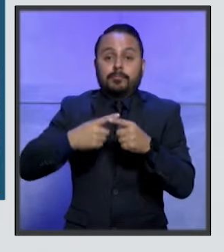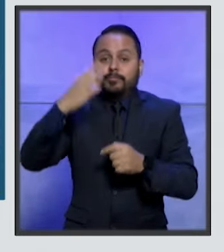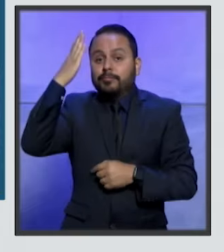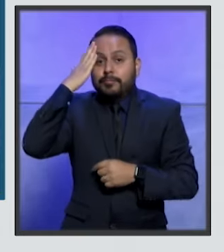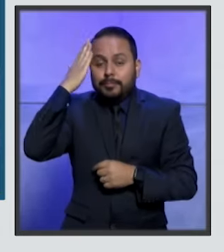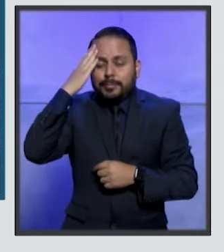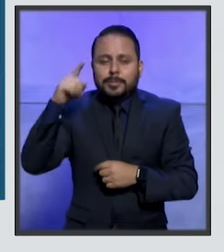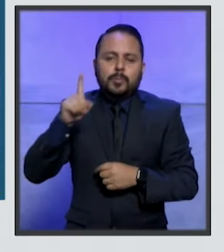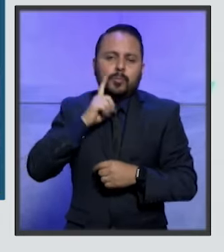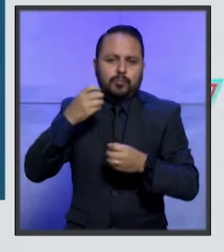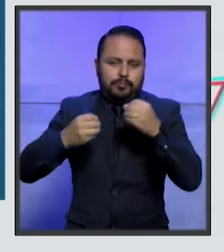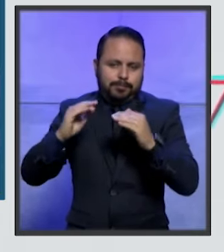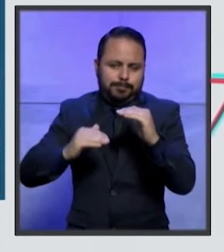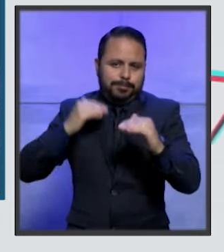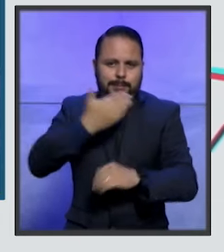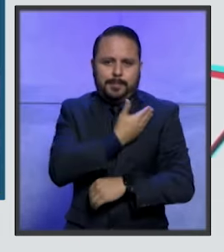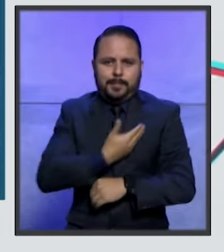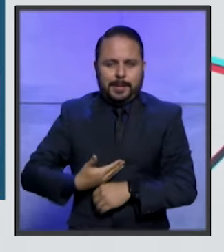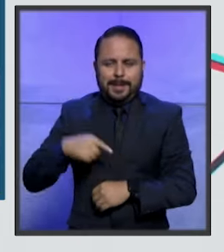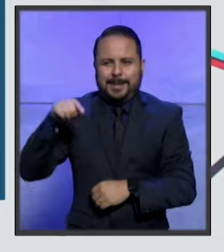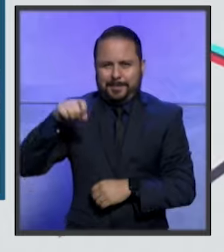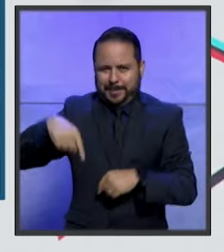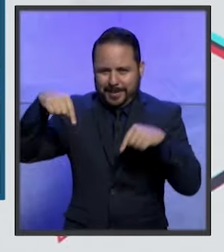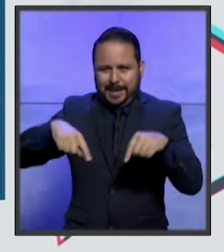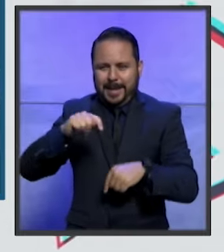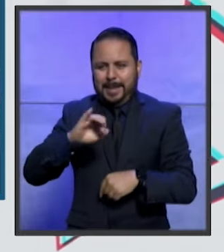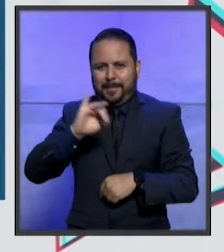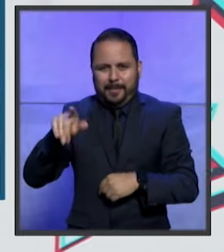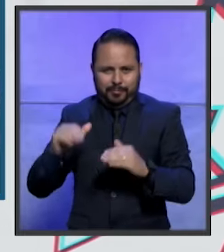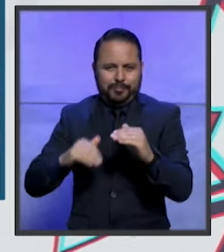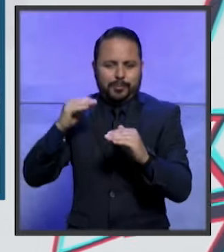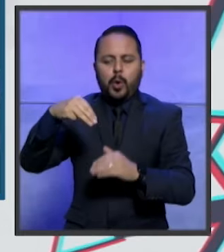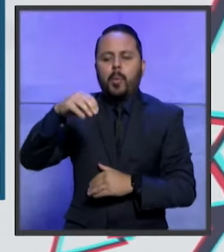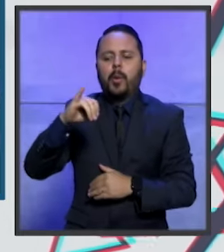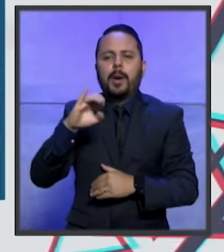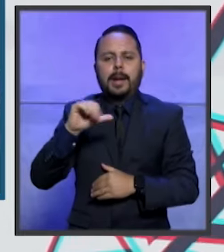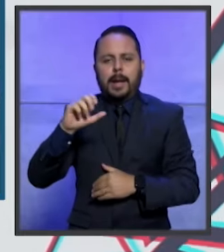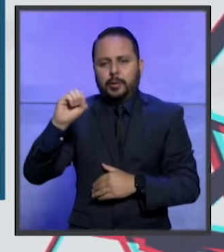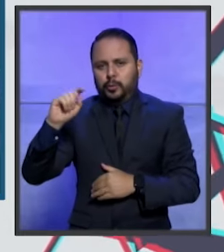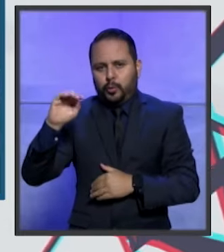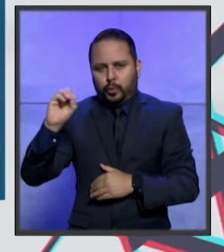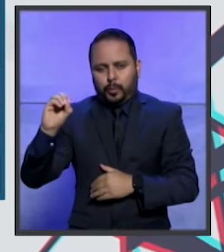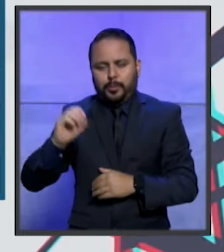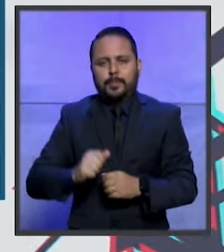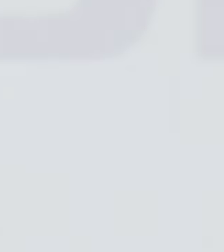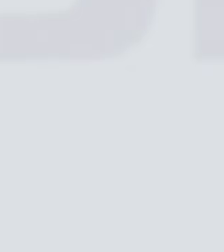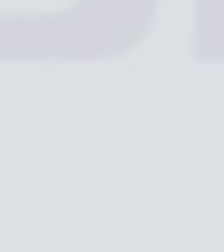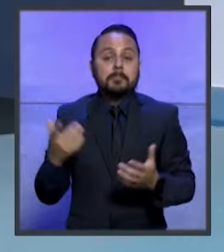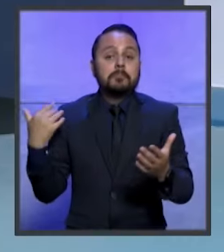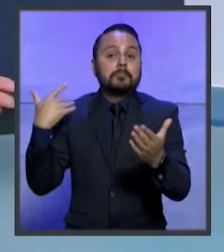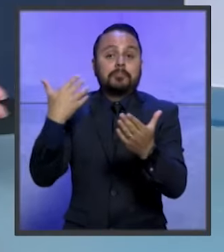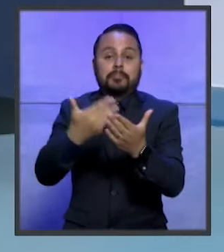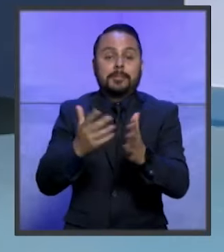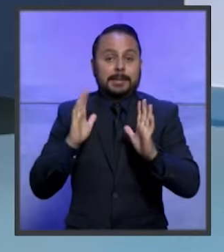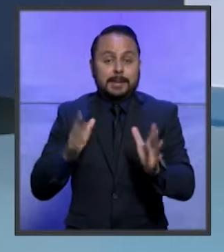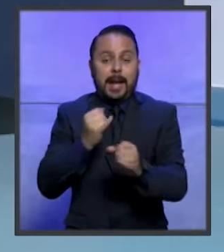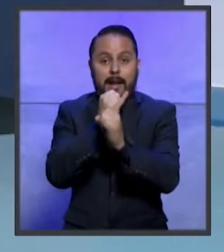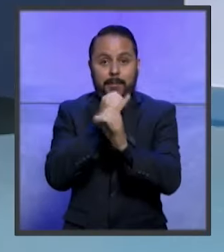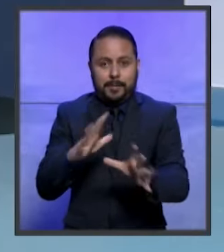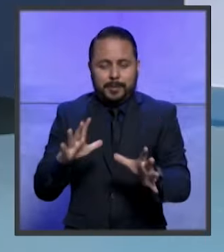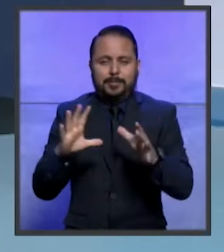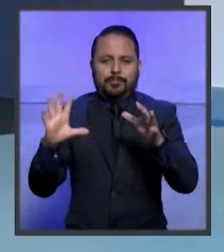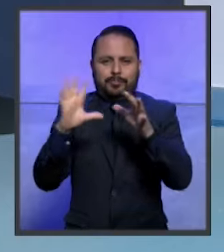estarán encabezadas por la magistrada presidenta de este máximo órgano jurisdiccional Mónica Soto fregoso hasta aquí